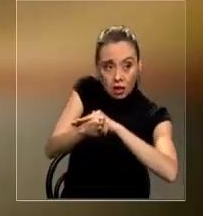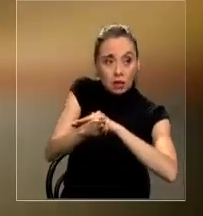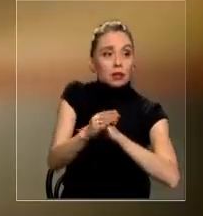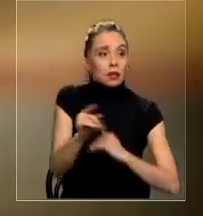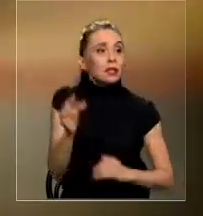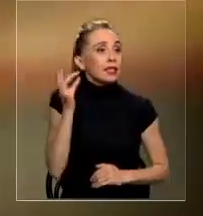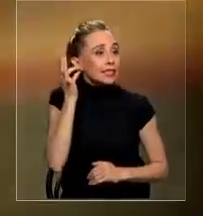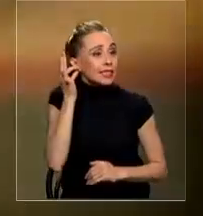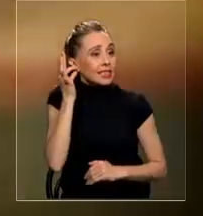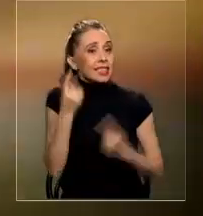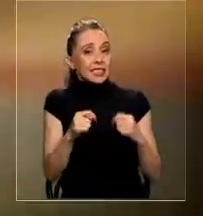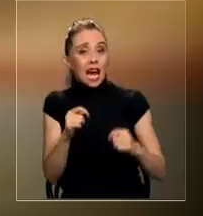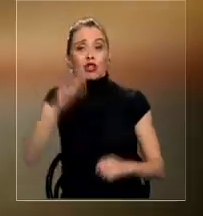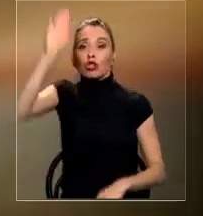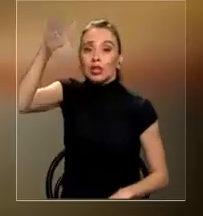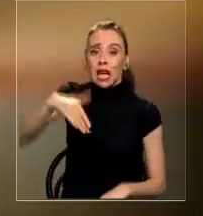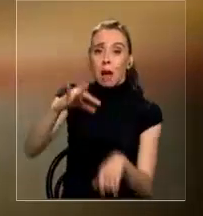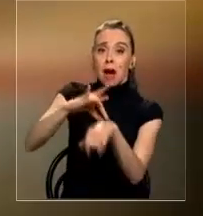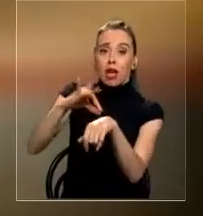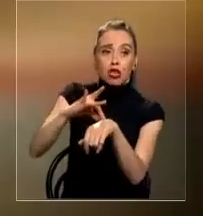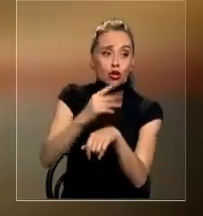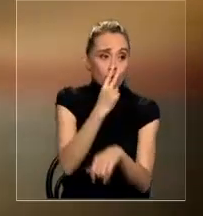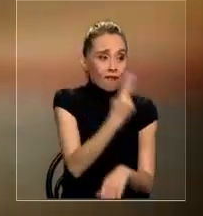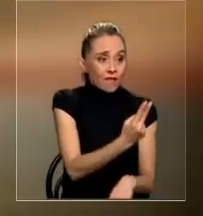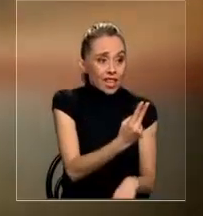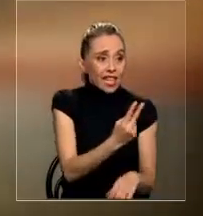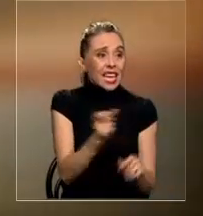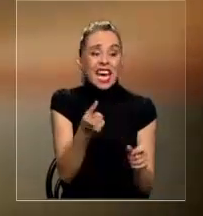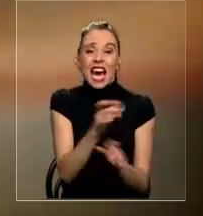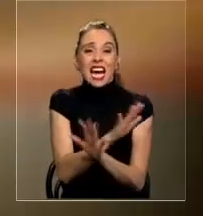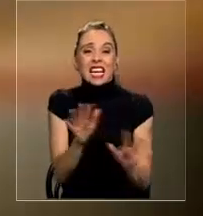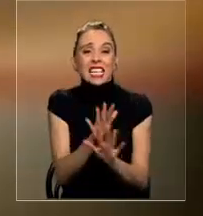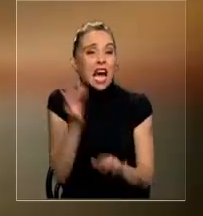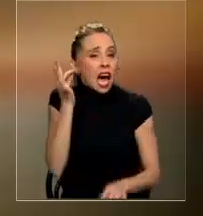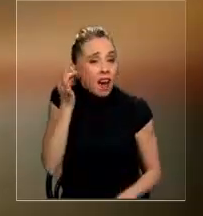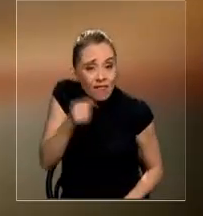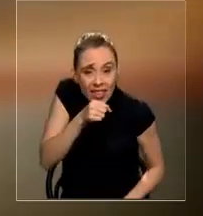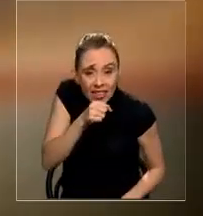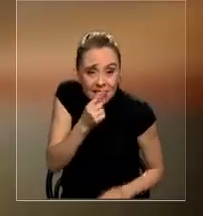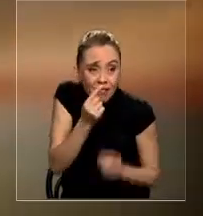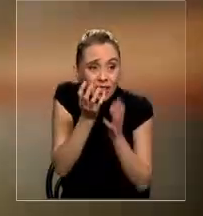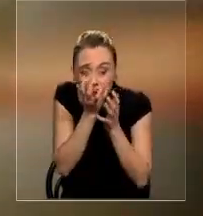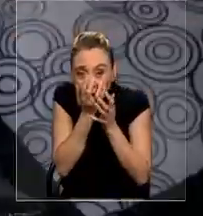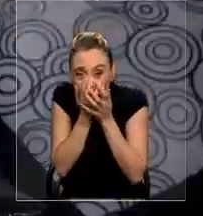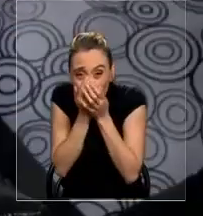Sol intentó llamar a un médico, ya que era evidente el grave estado de la anciana.